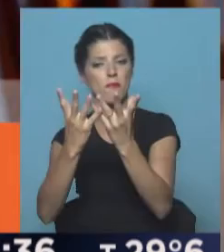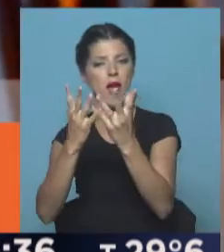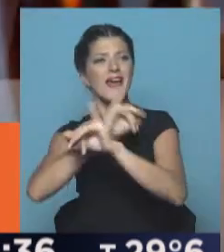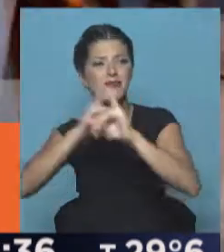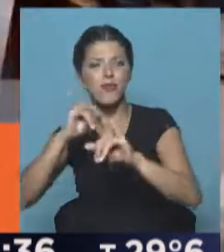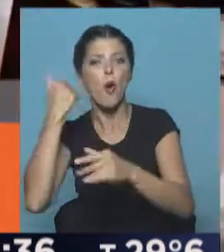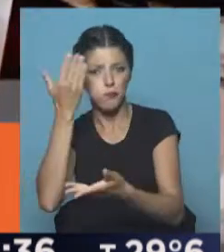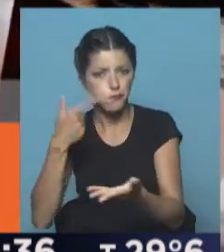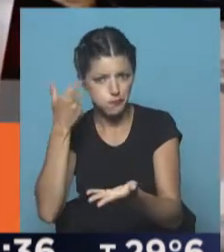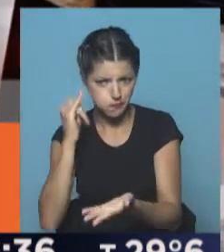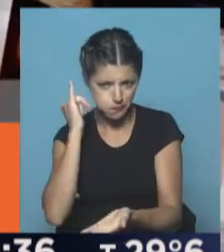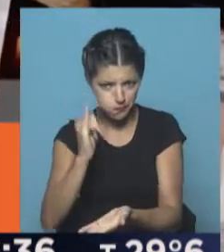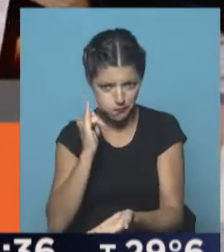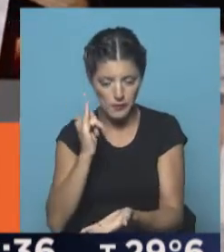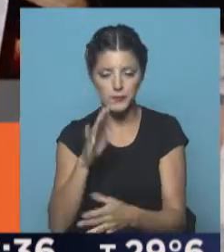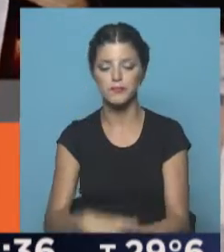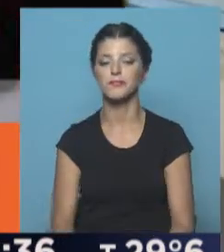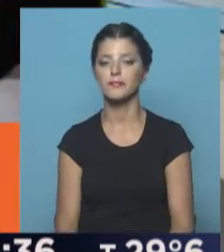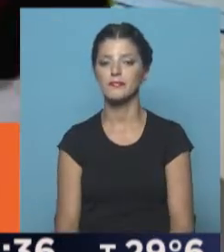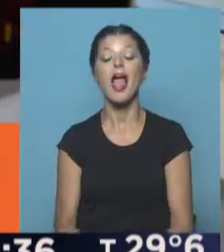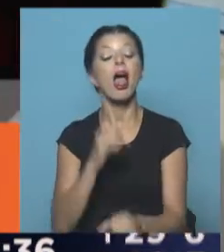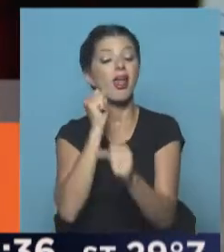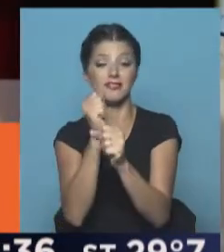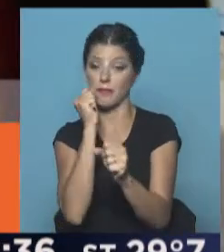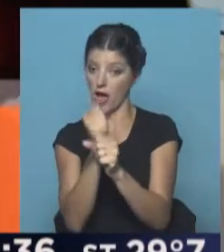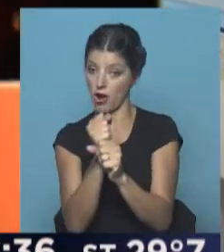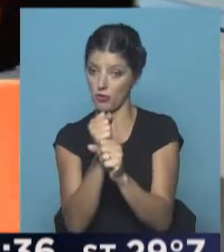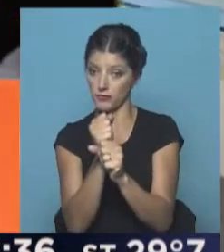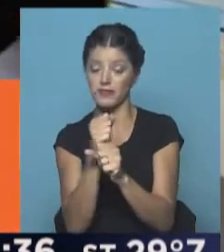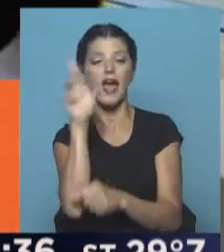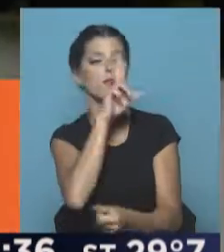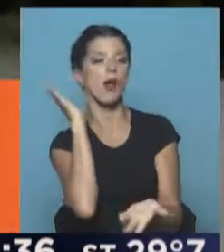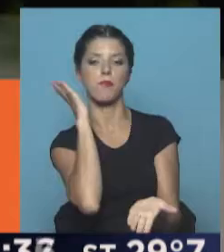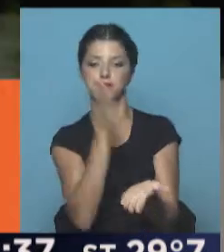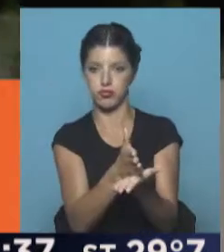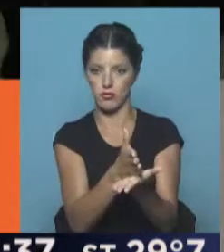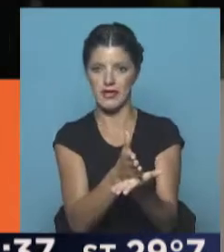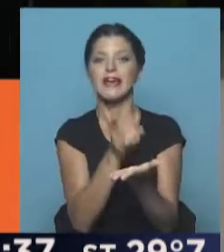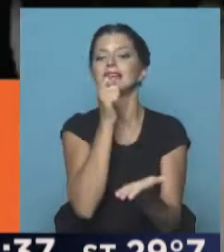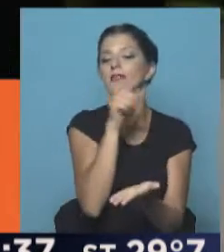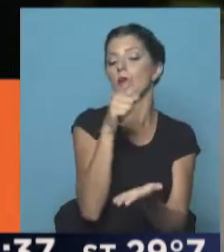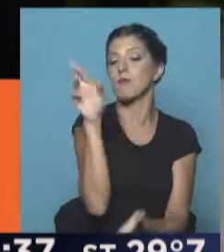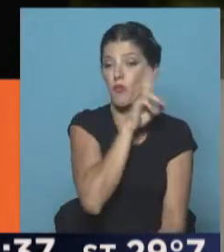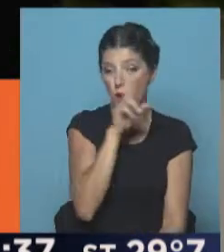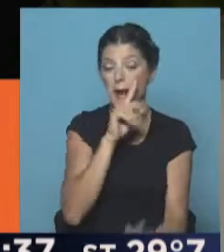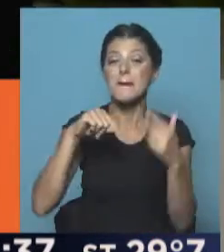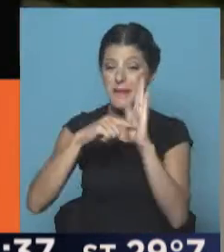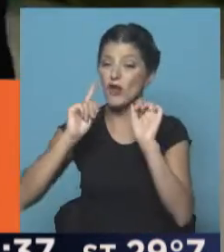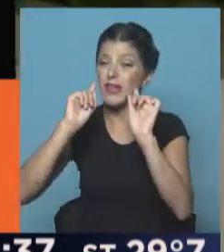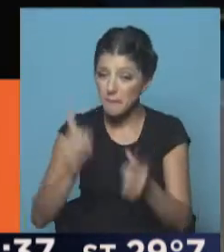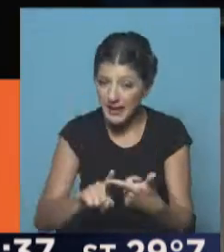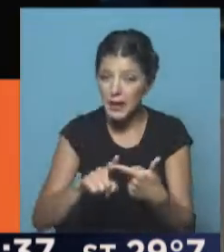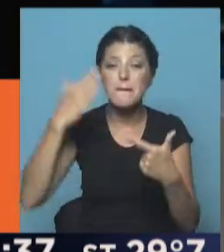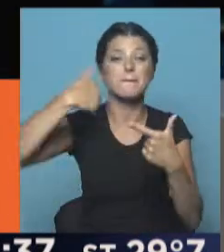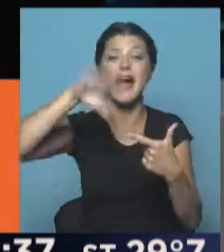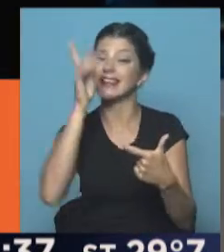años revelando. El mercado laboral no solo penaliza a las mujeres por su condición de género, sino que lo hace aún más